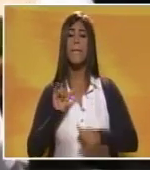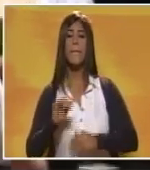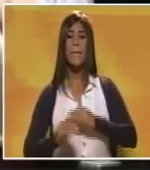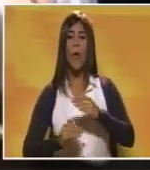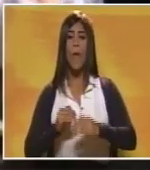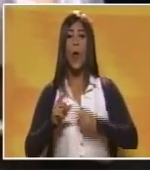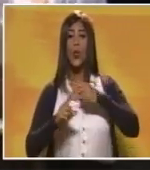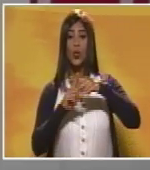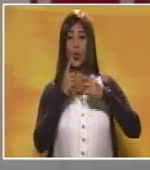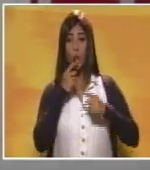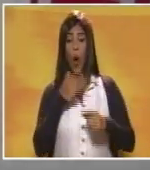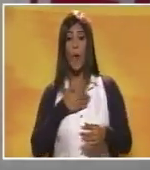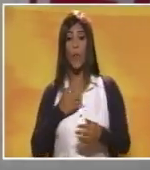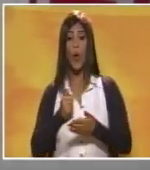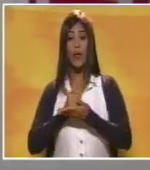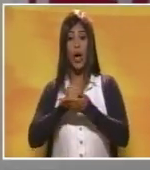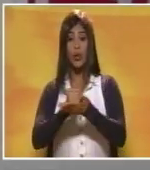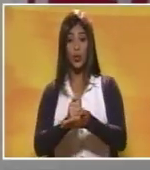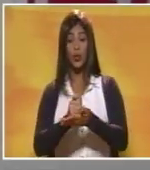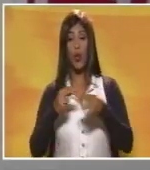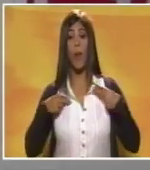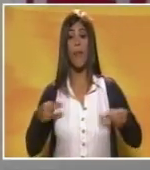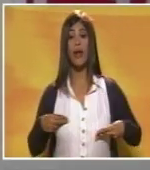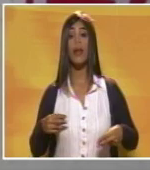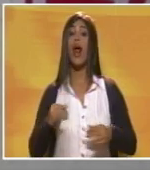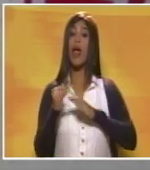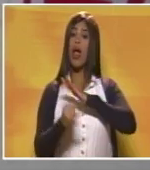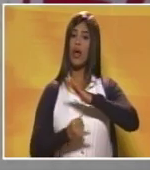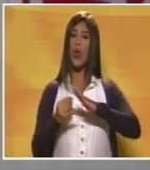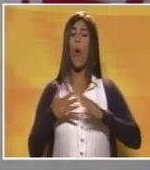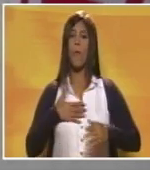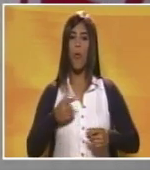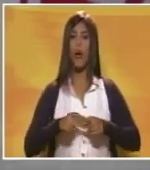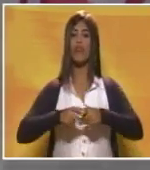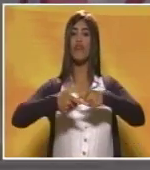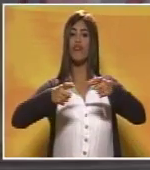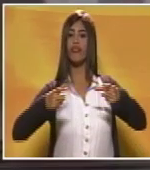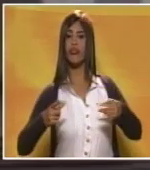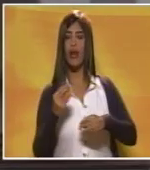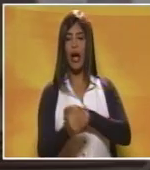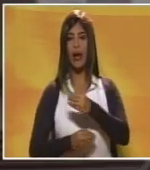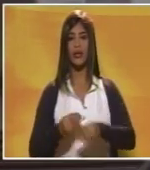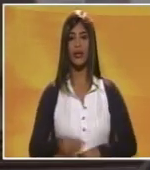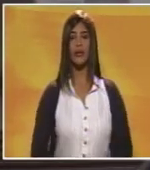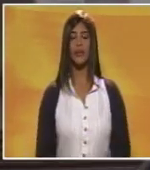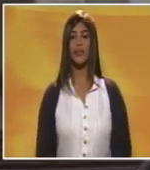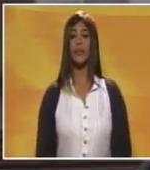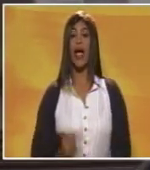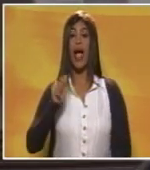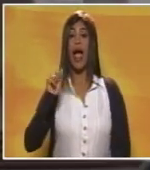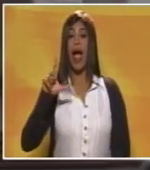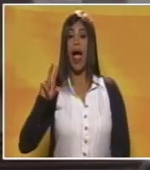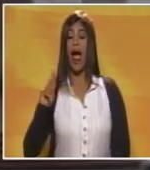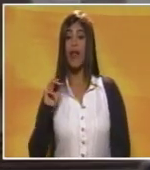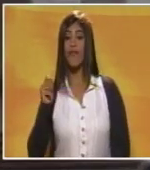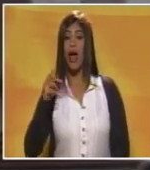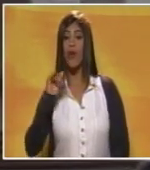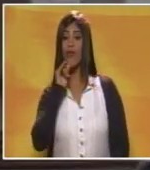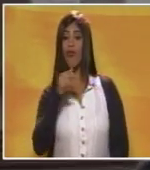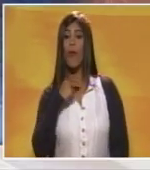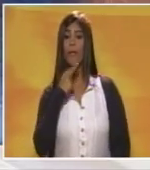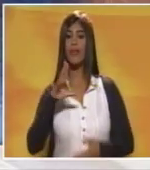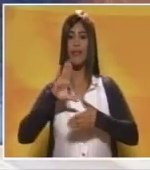Cruz Roja tenga acceso a la ayuda, el organismo podrá ampliar su rango de acción. Álvaro Algarra, Voz América,